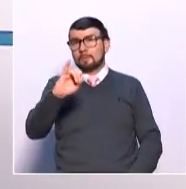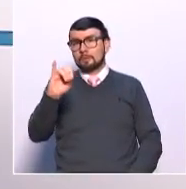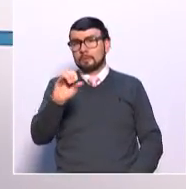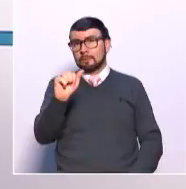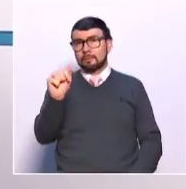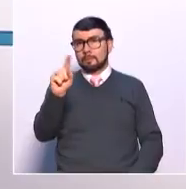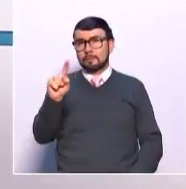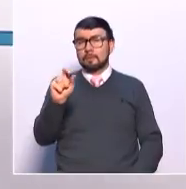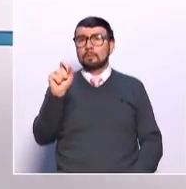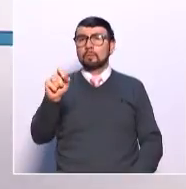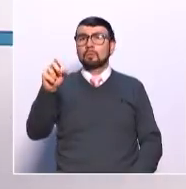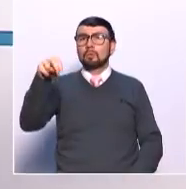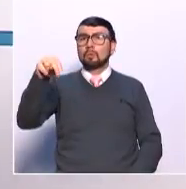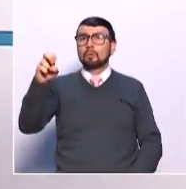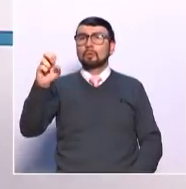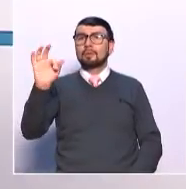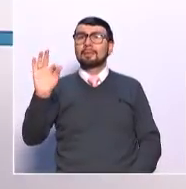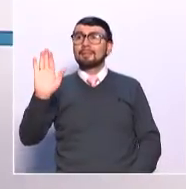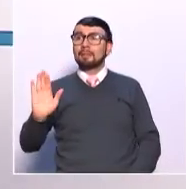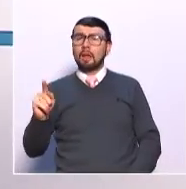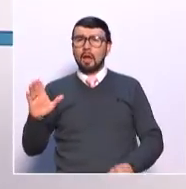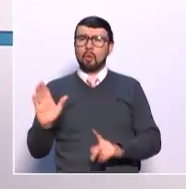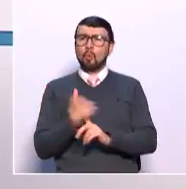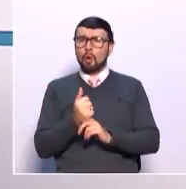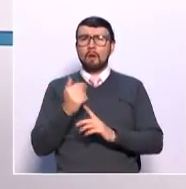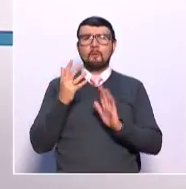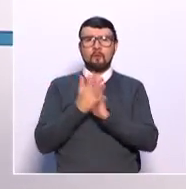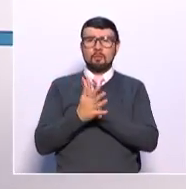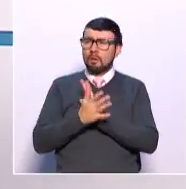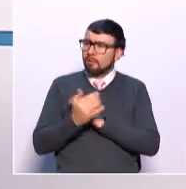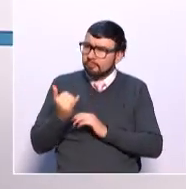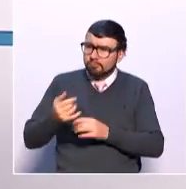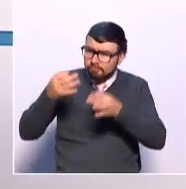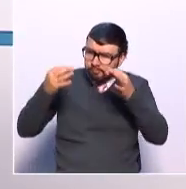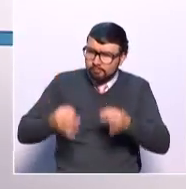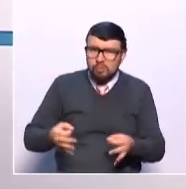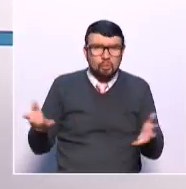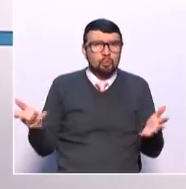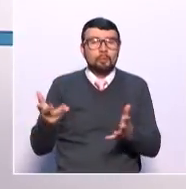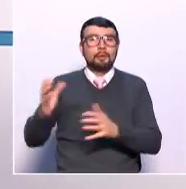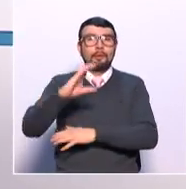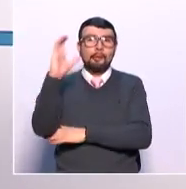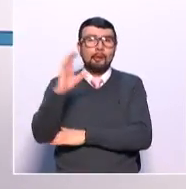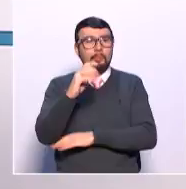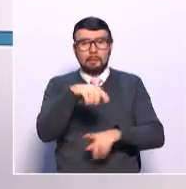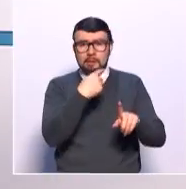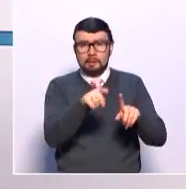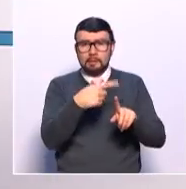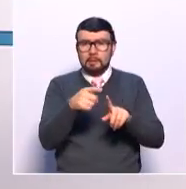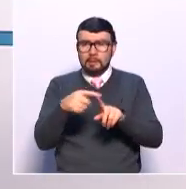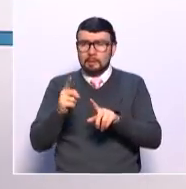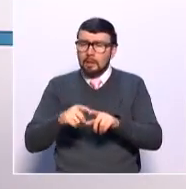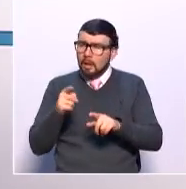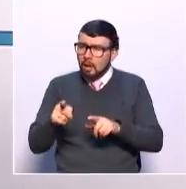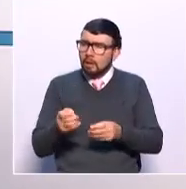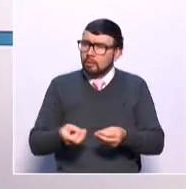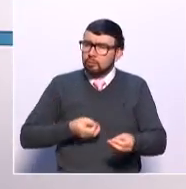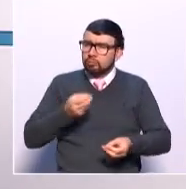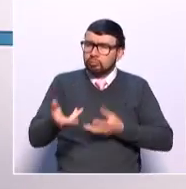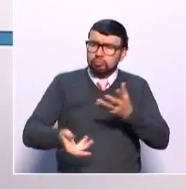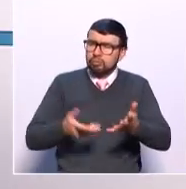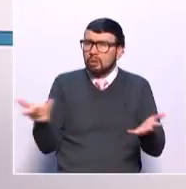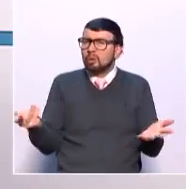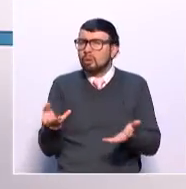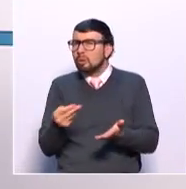y ahí encontrarán una información detallada de todos los sitios en colombia con los productos con las especificaciones y demás donde pueden